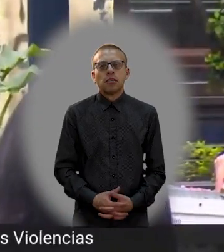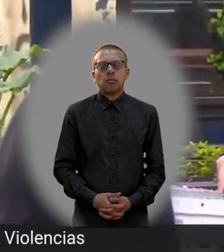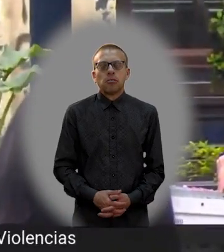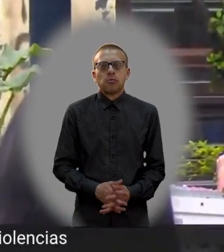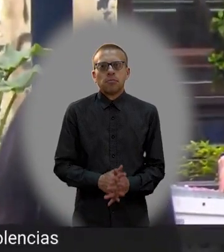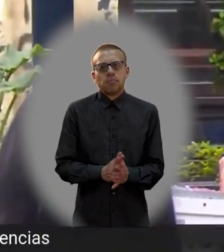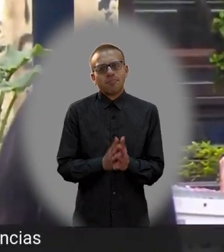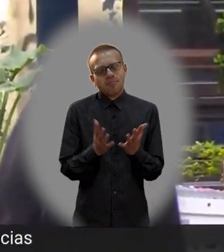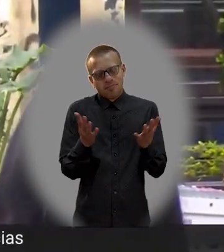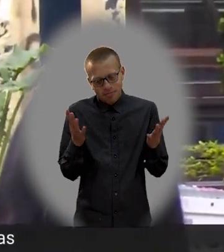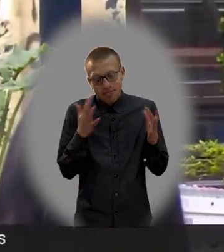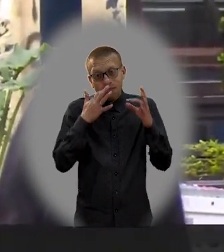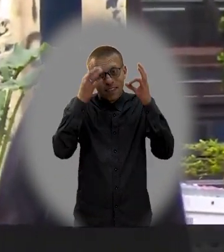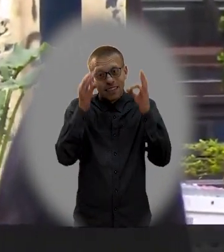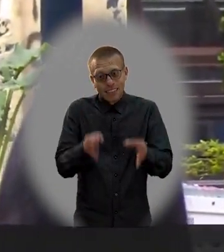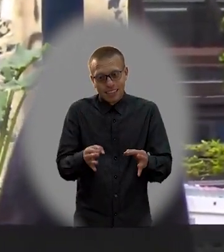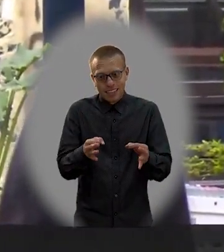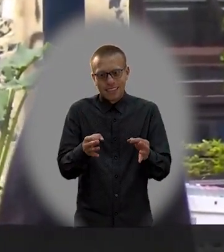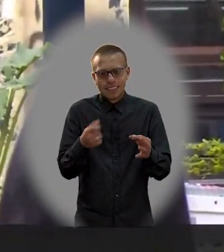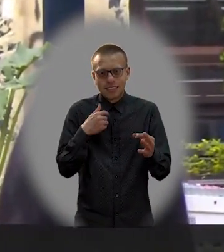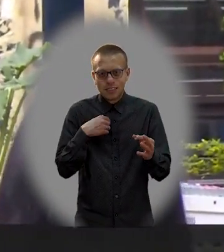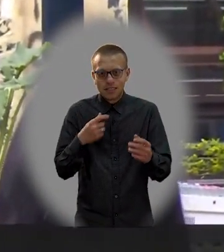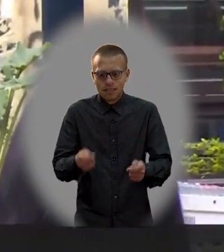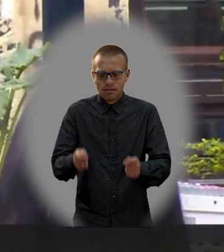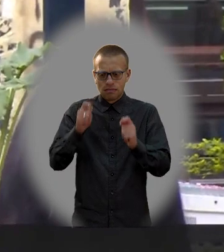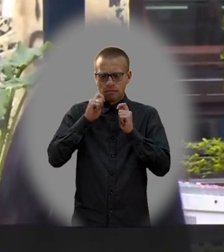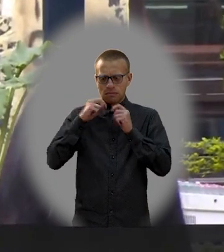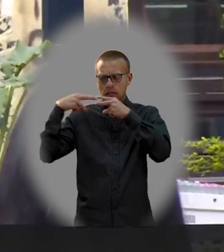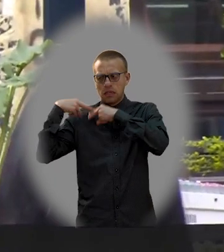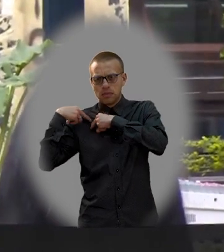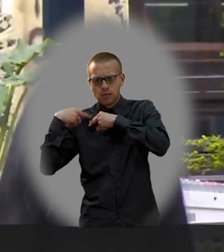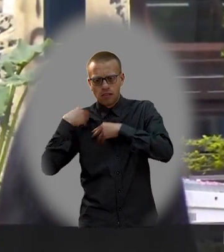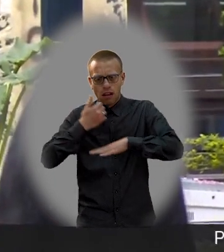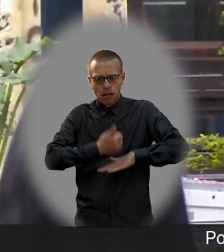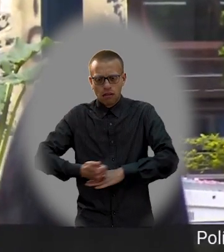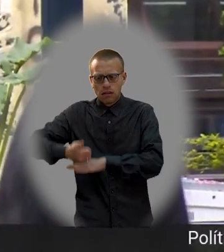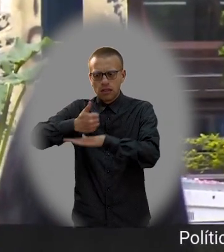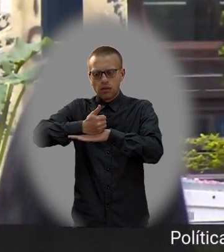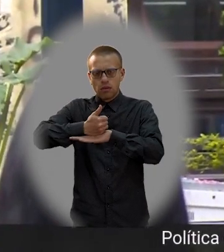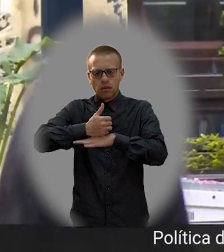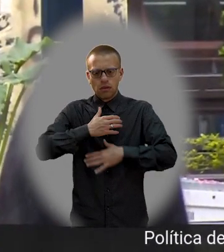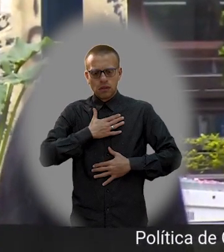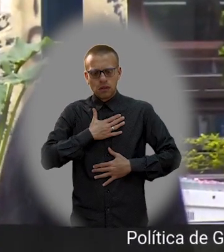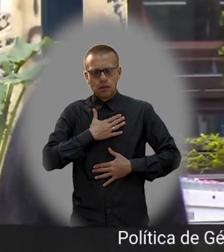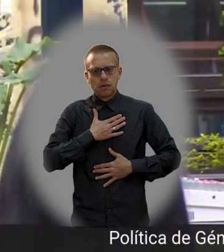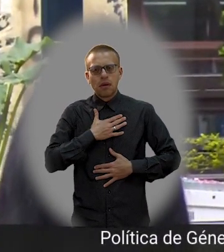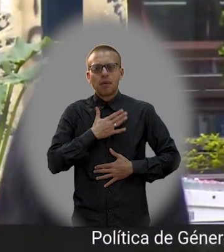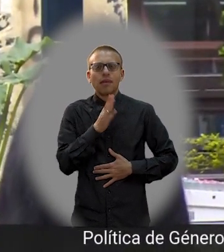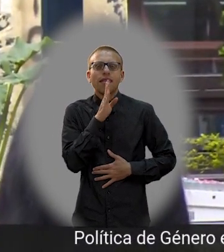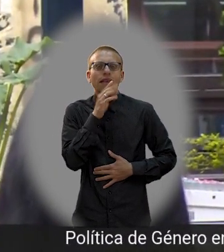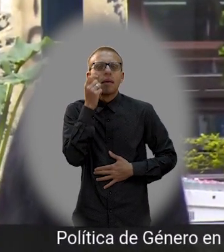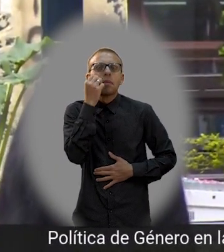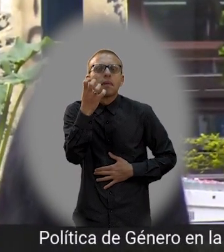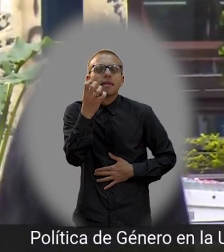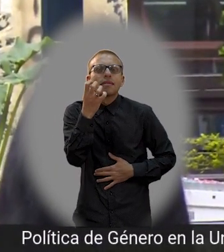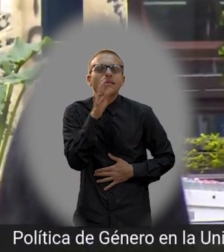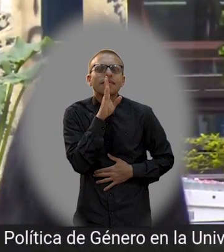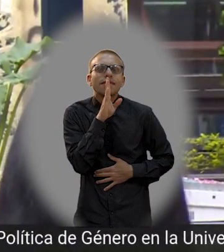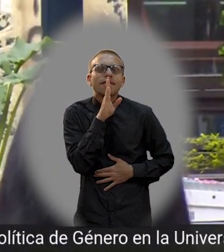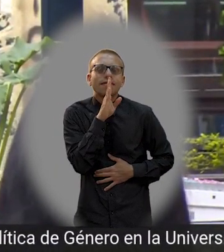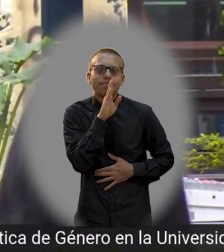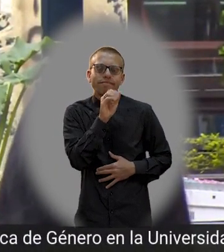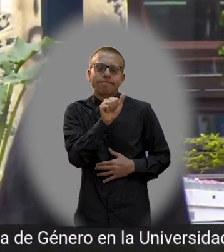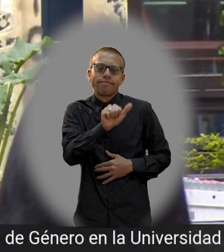porque yo asumo esta responsabilidad como rector, pero el protagonismo lo tienen las chicas,